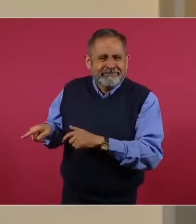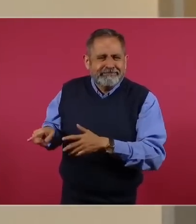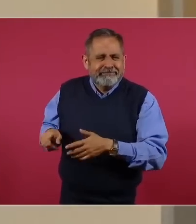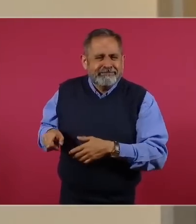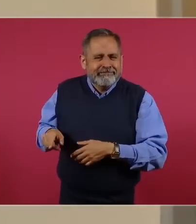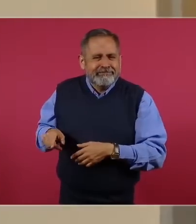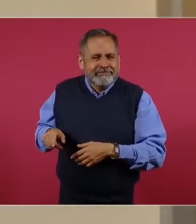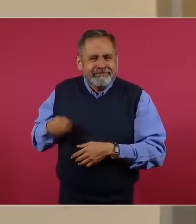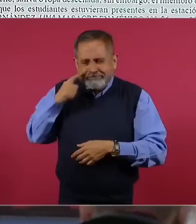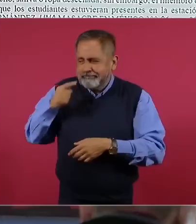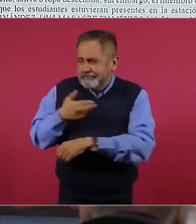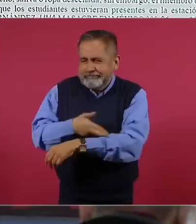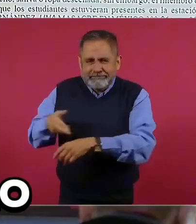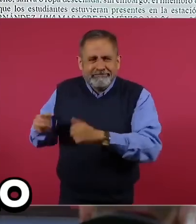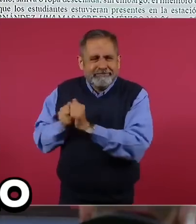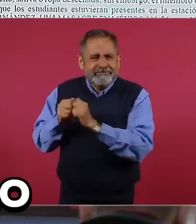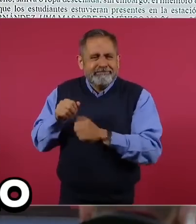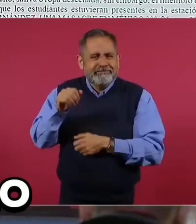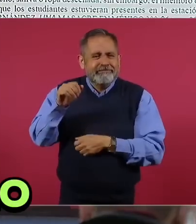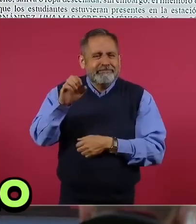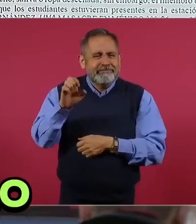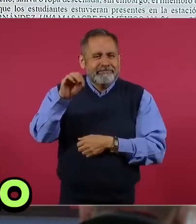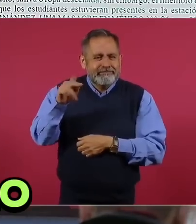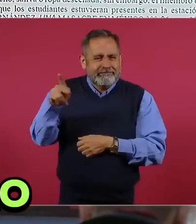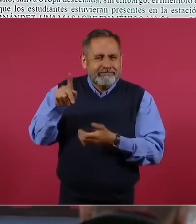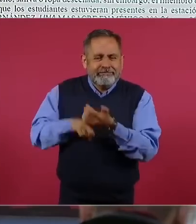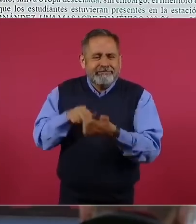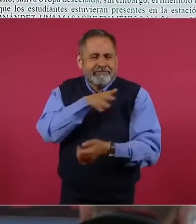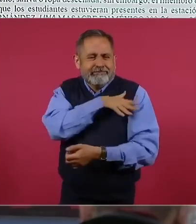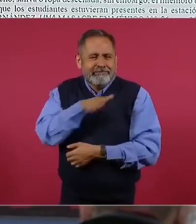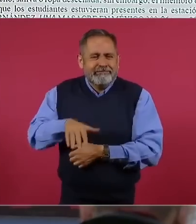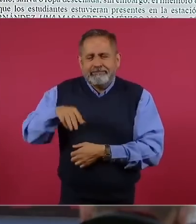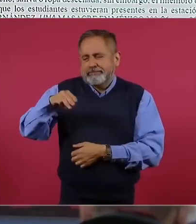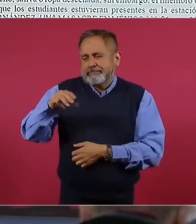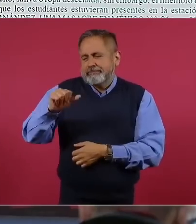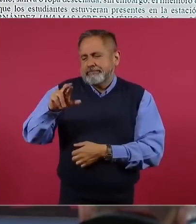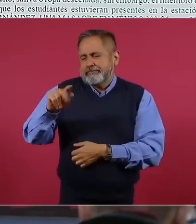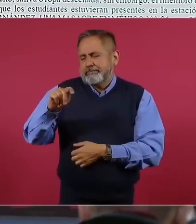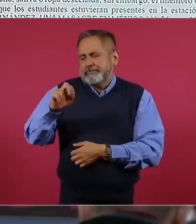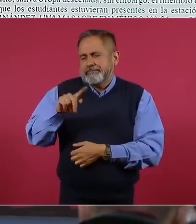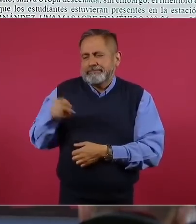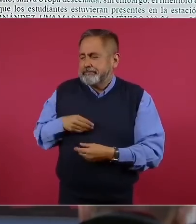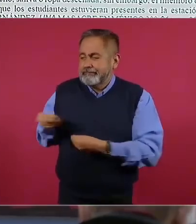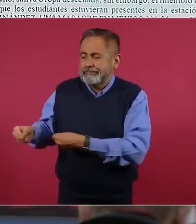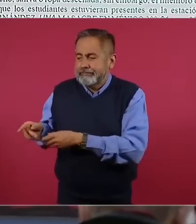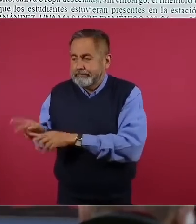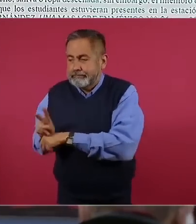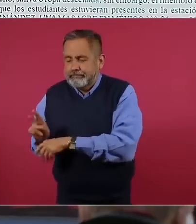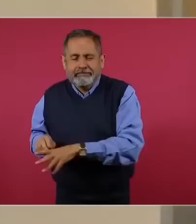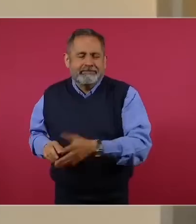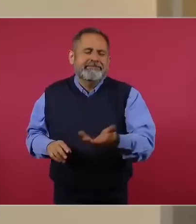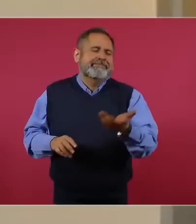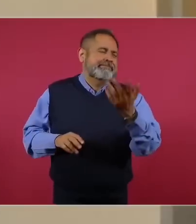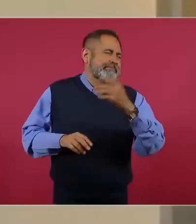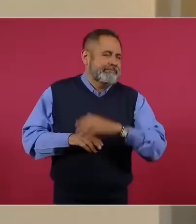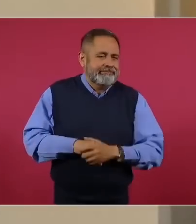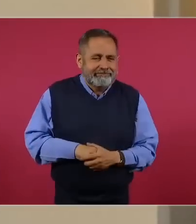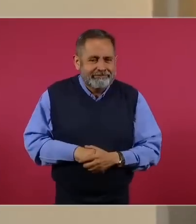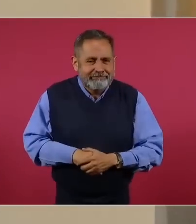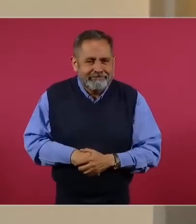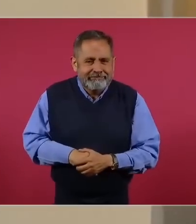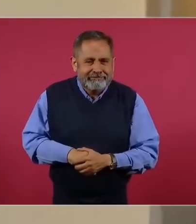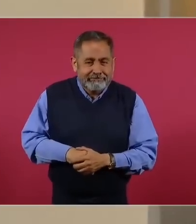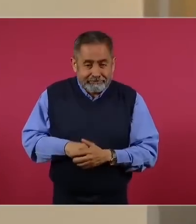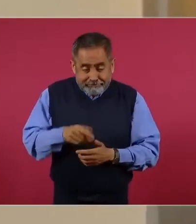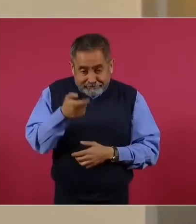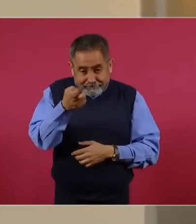me ayudaba del Estado Mayor, el general Audomaro Martínez. Yo todavía hasta el día siguiente que